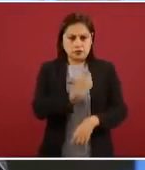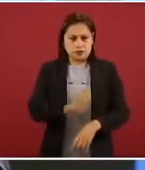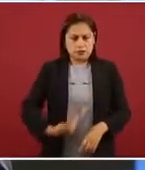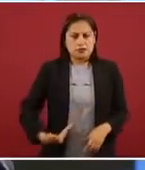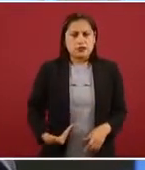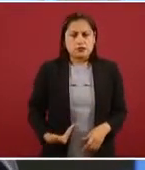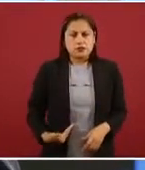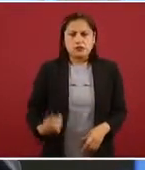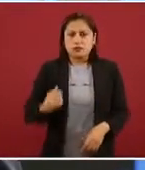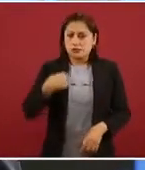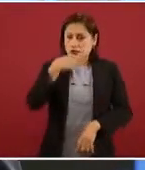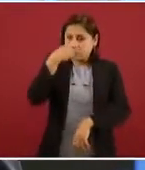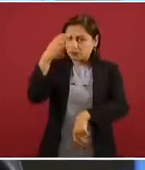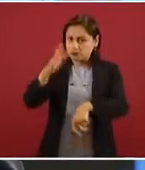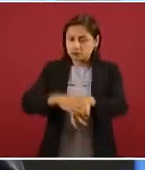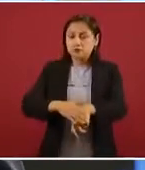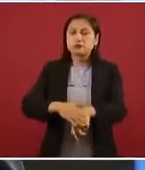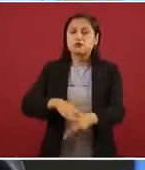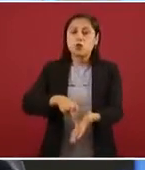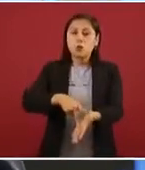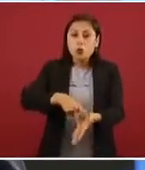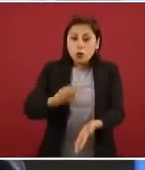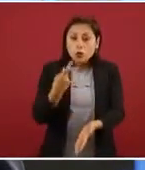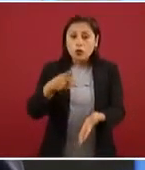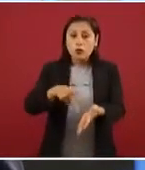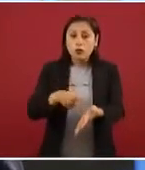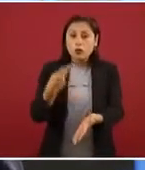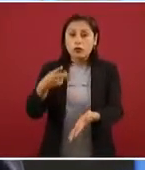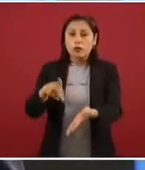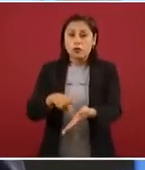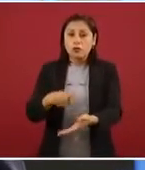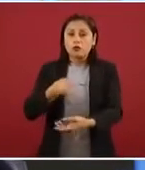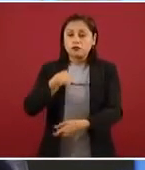el recordatorio es cuidado,